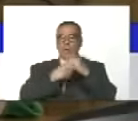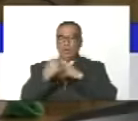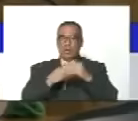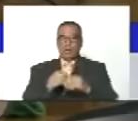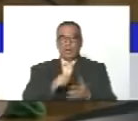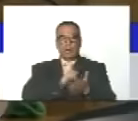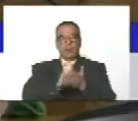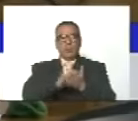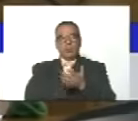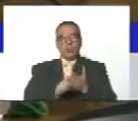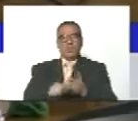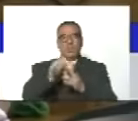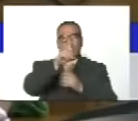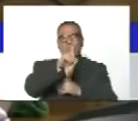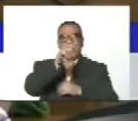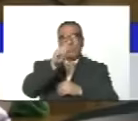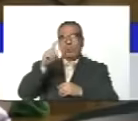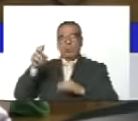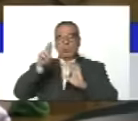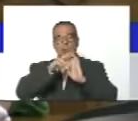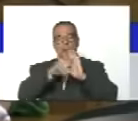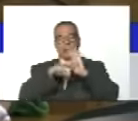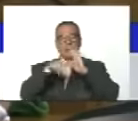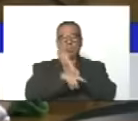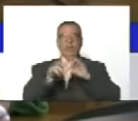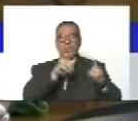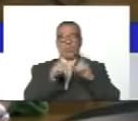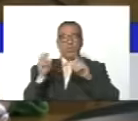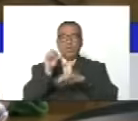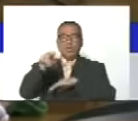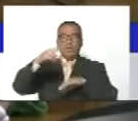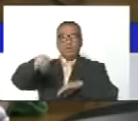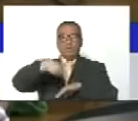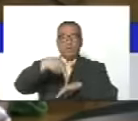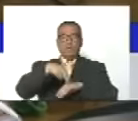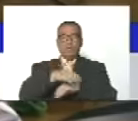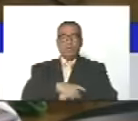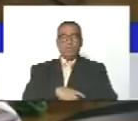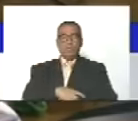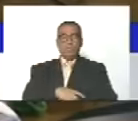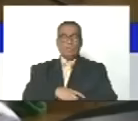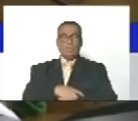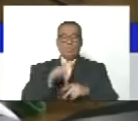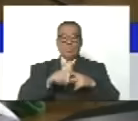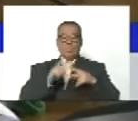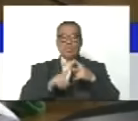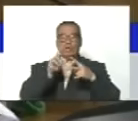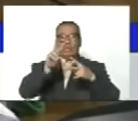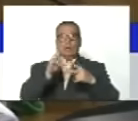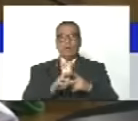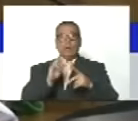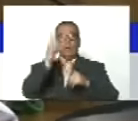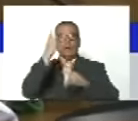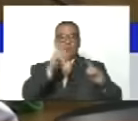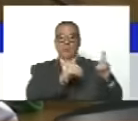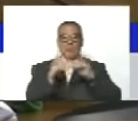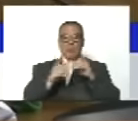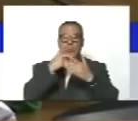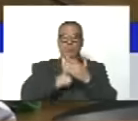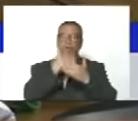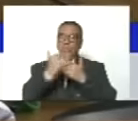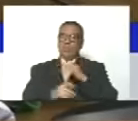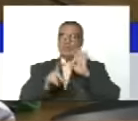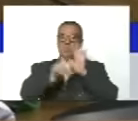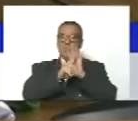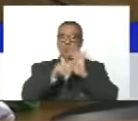con lo previsto en el artículo 111 del Reglamento Interior y de debates de la Asamblea Nacional. Segundo, primera discusión del proyecto